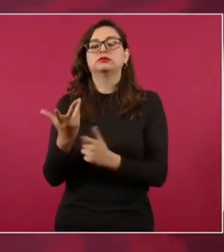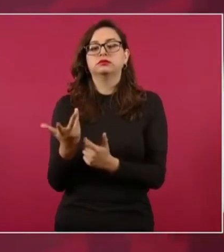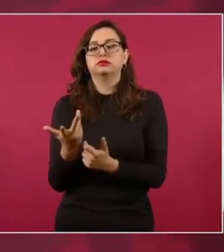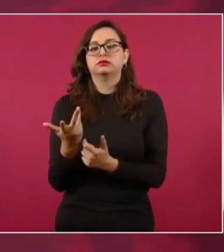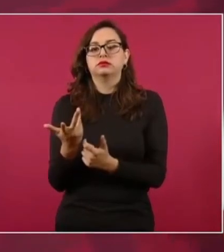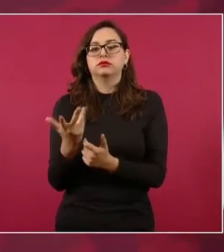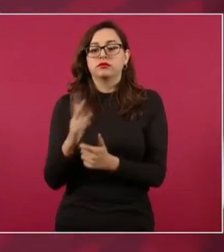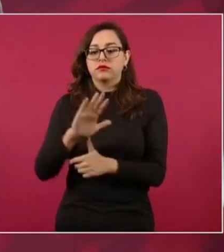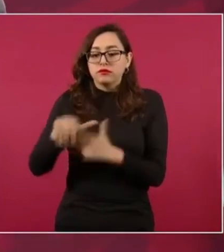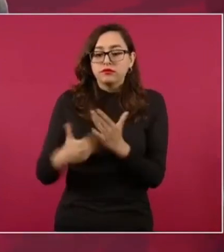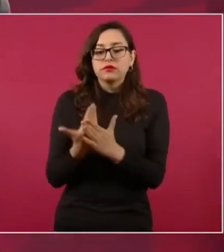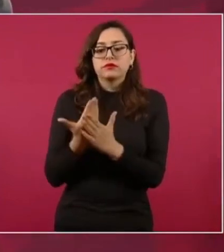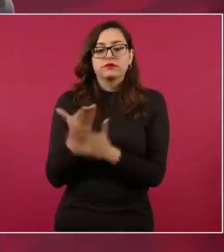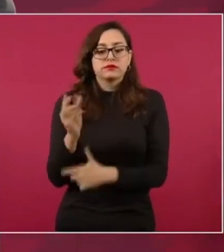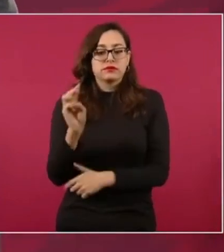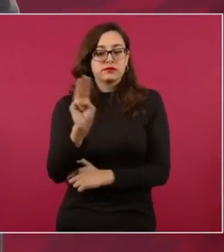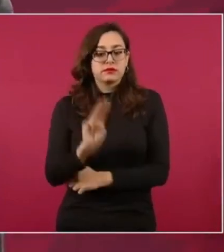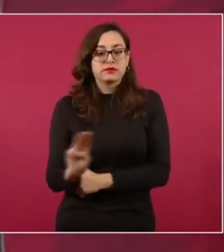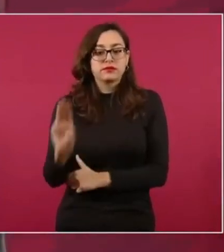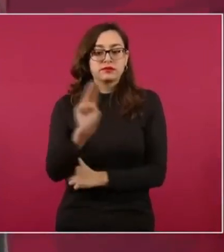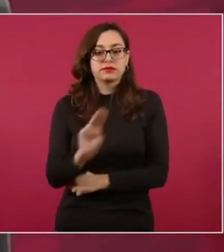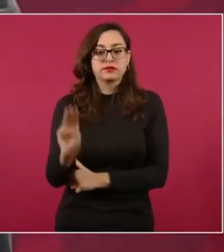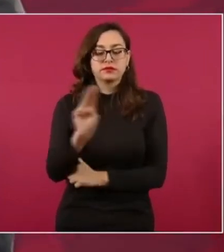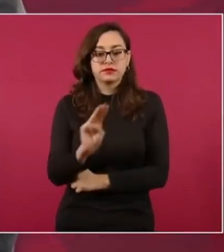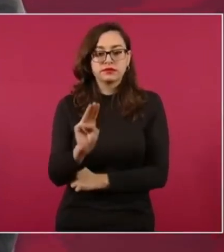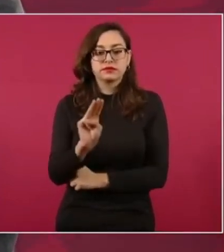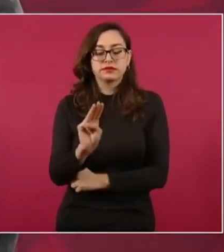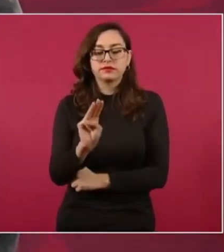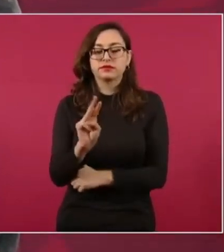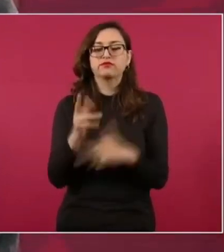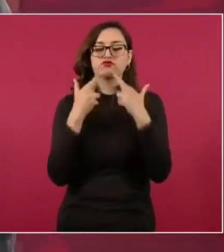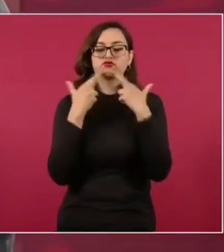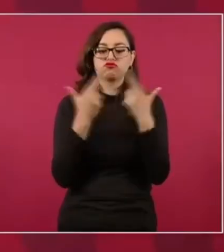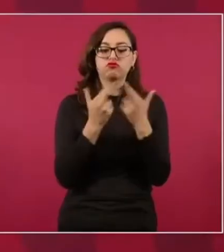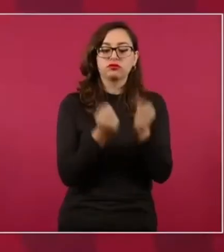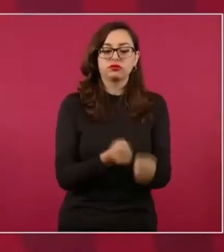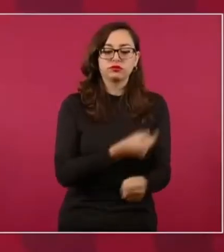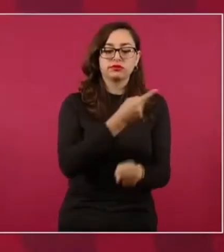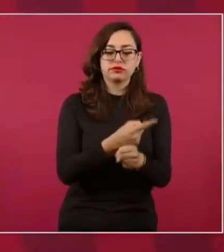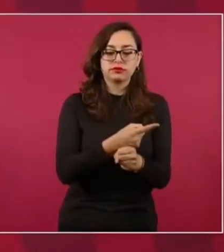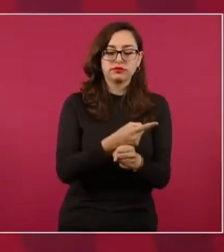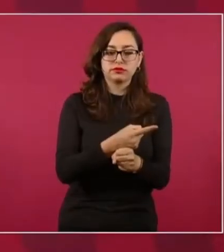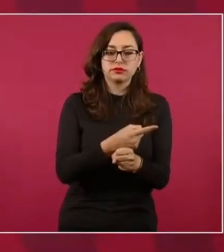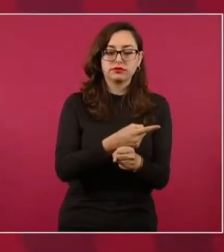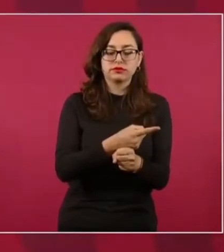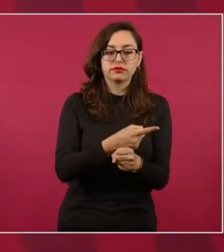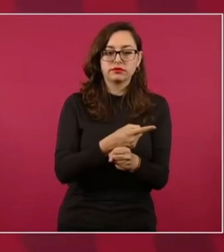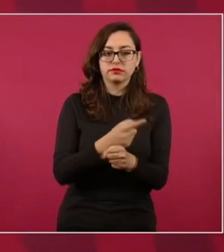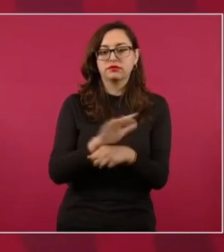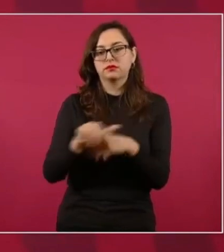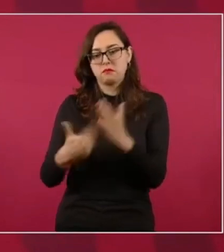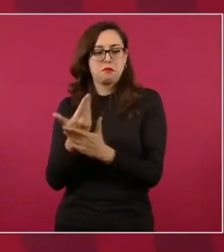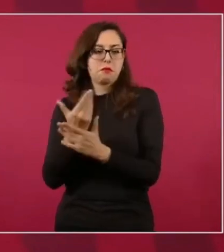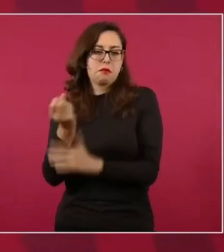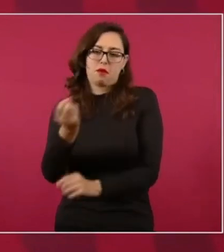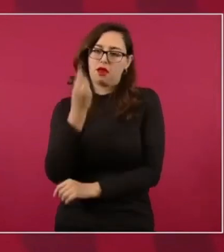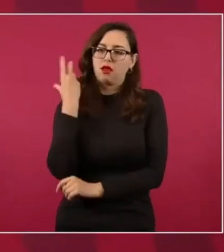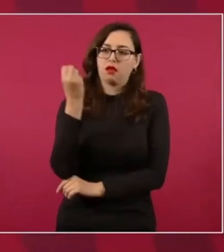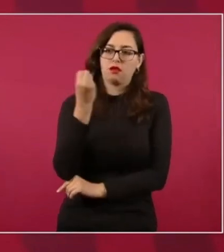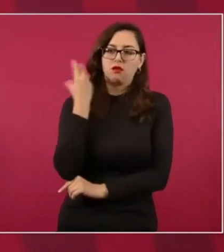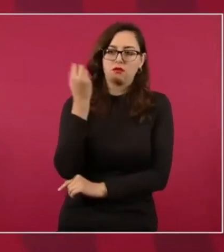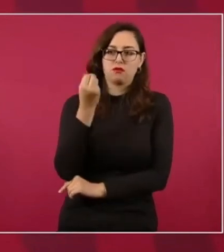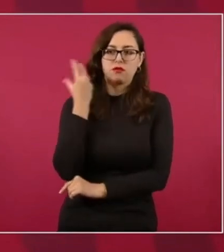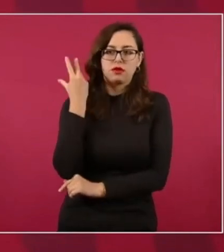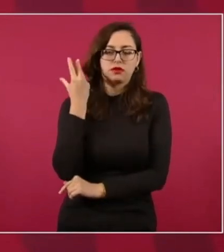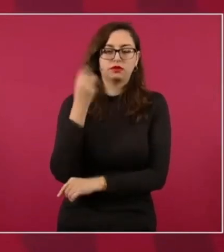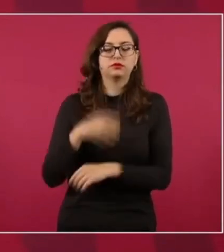y al día siguiente reunión del gabinete de seguridad y la información en la rueda